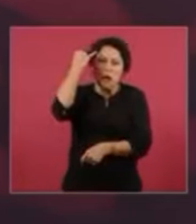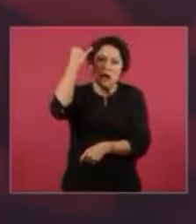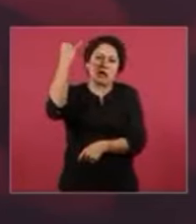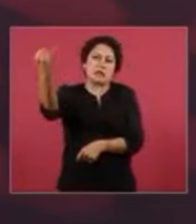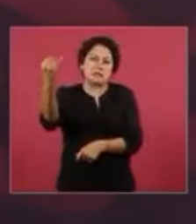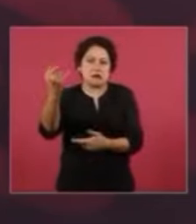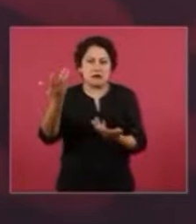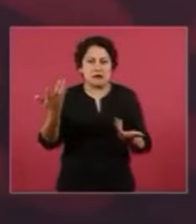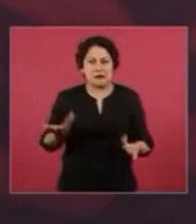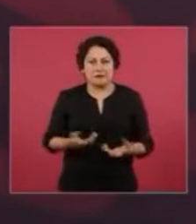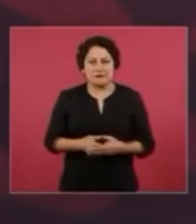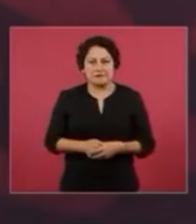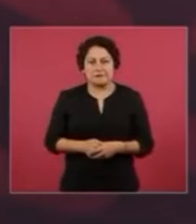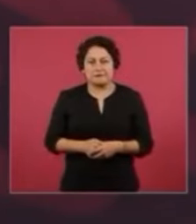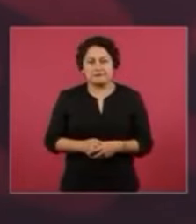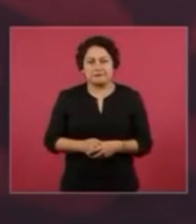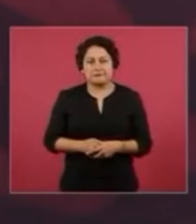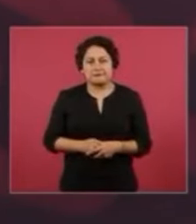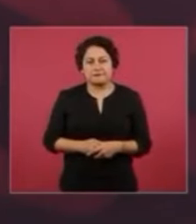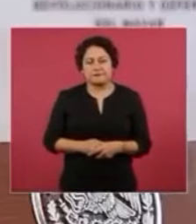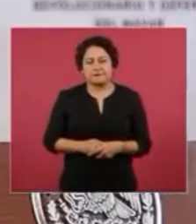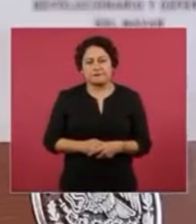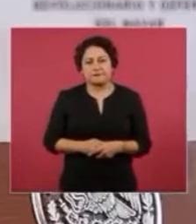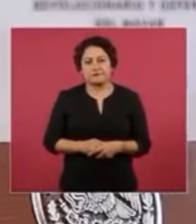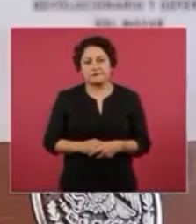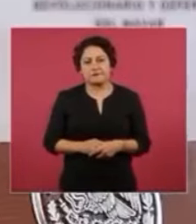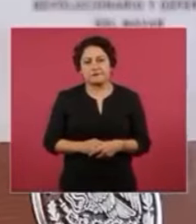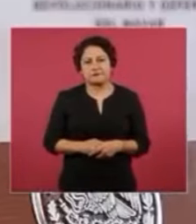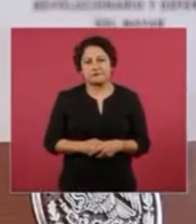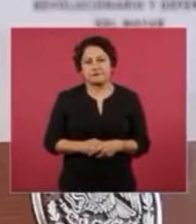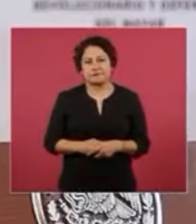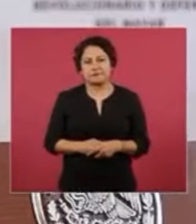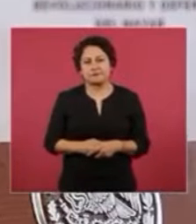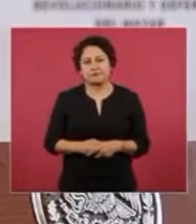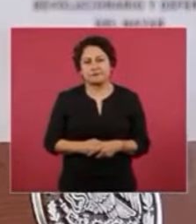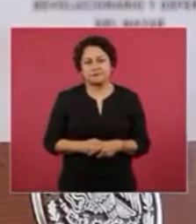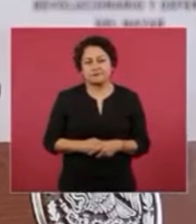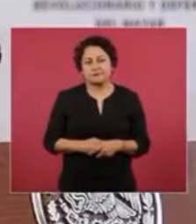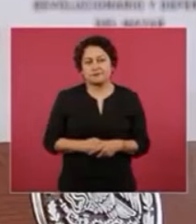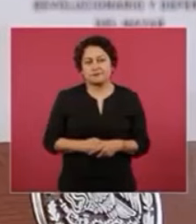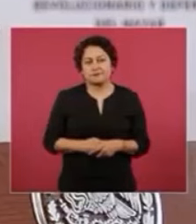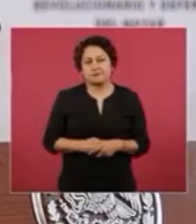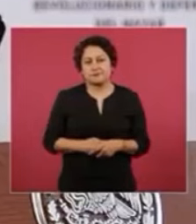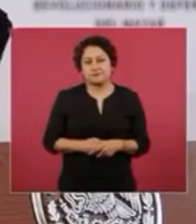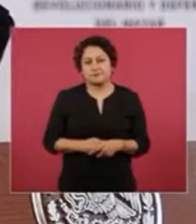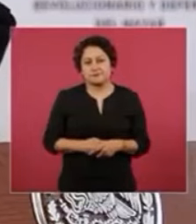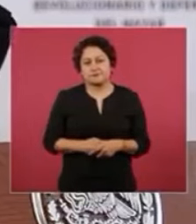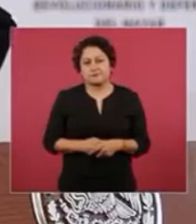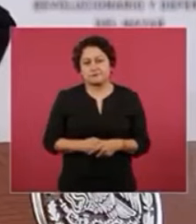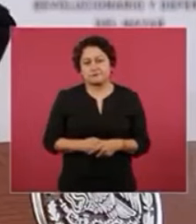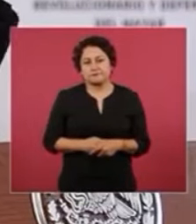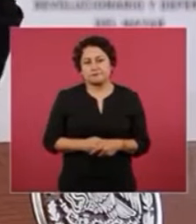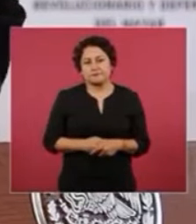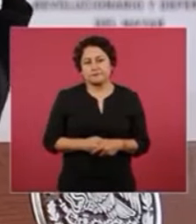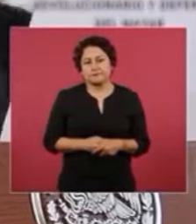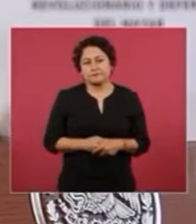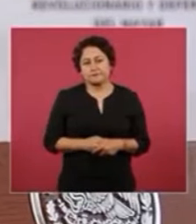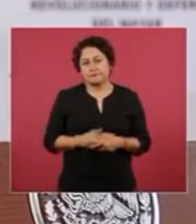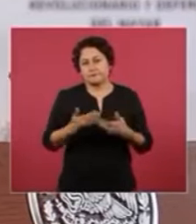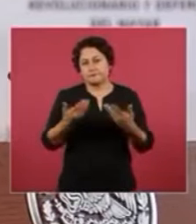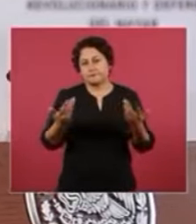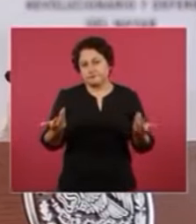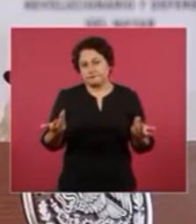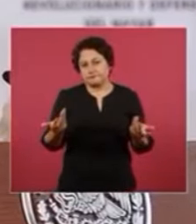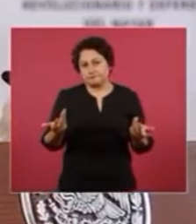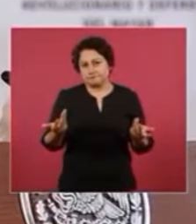cosa de pensar lo opuesto